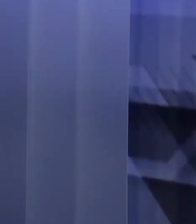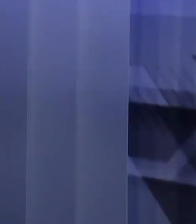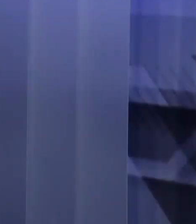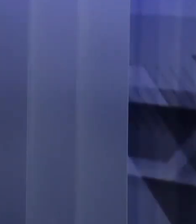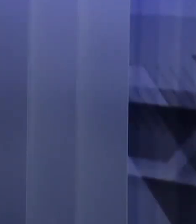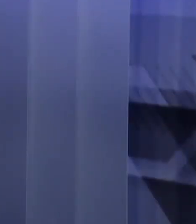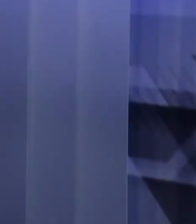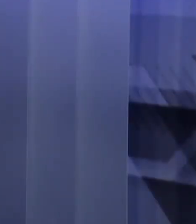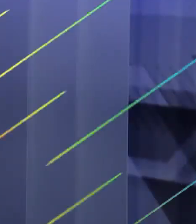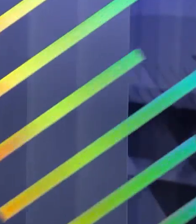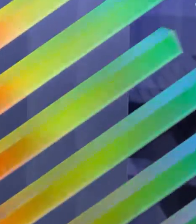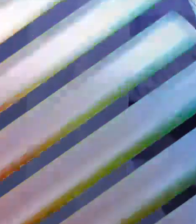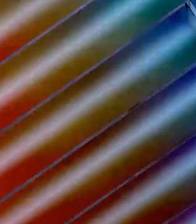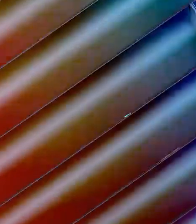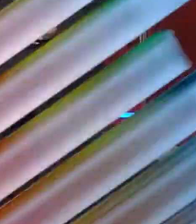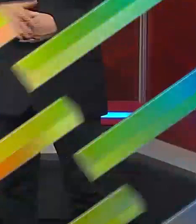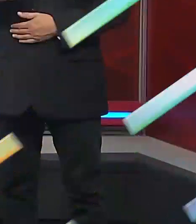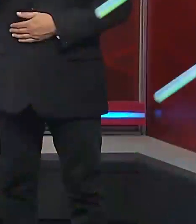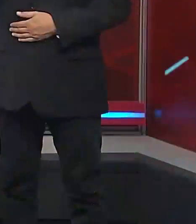Ñuble.